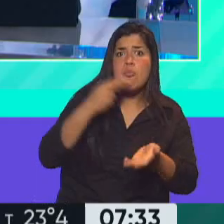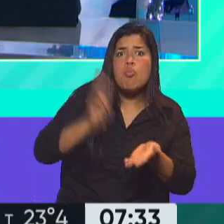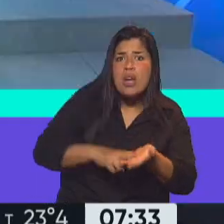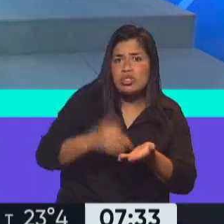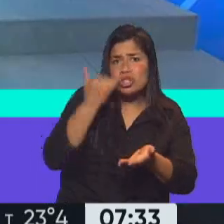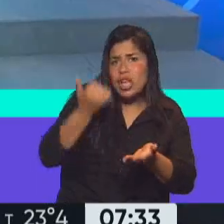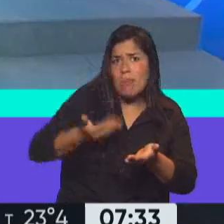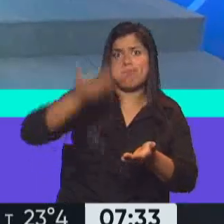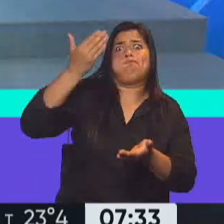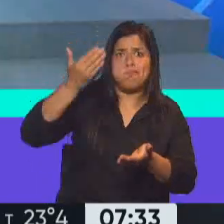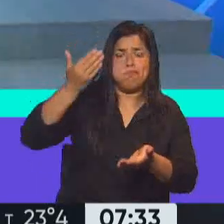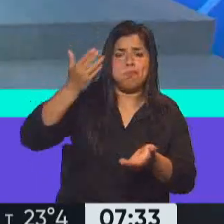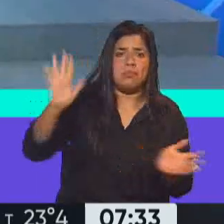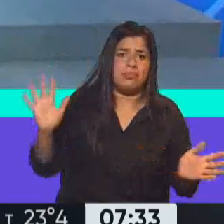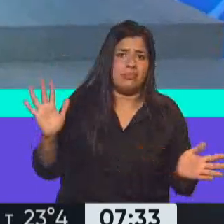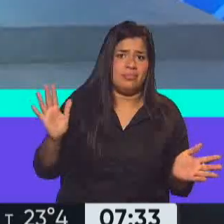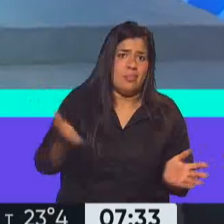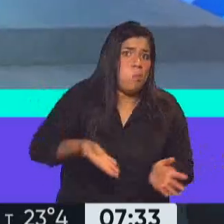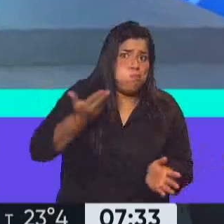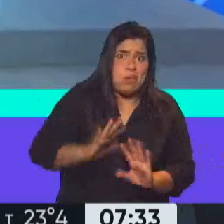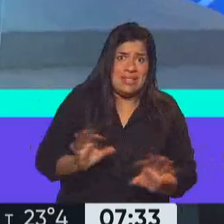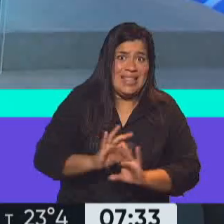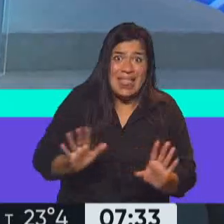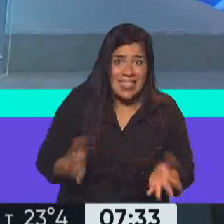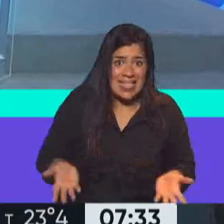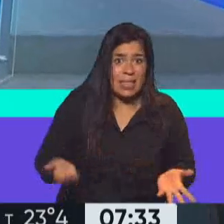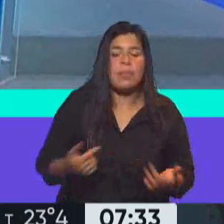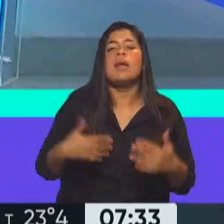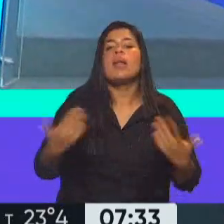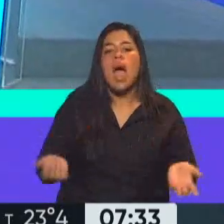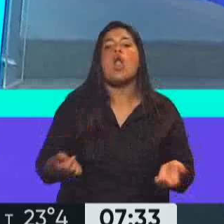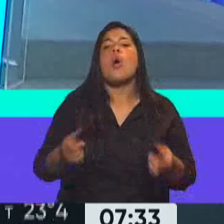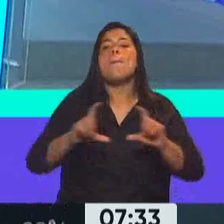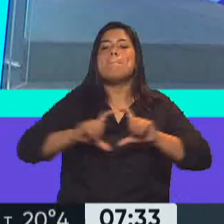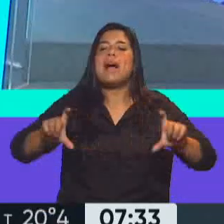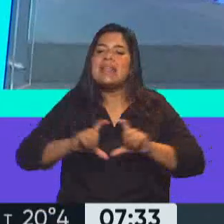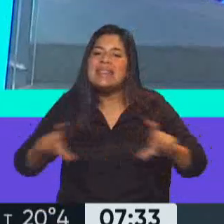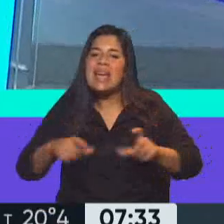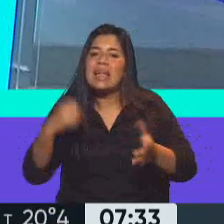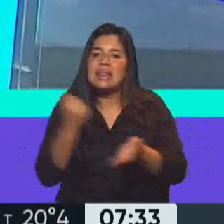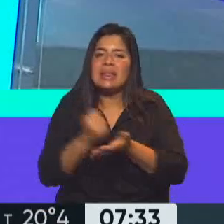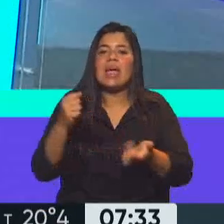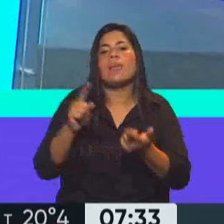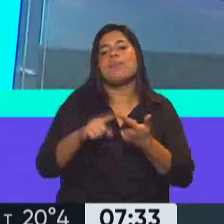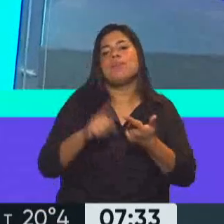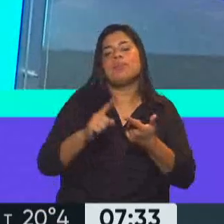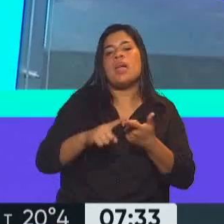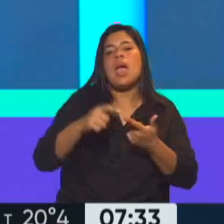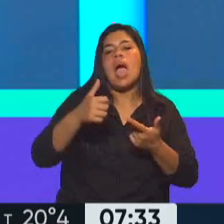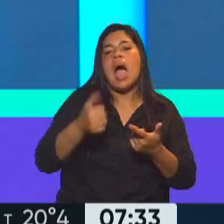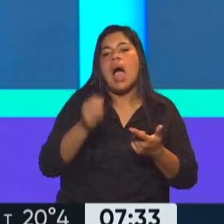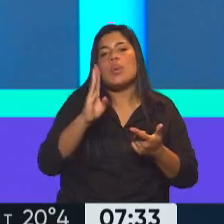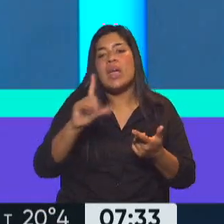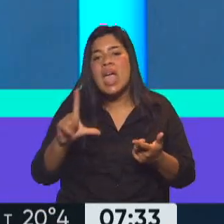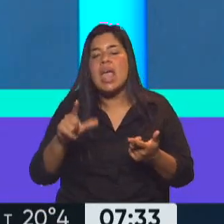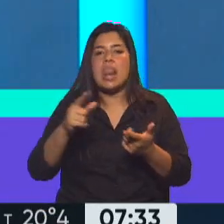consultar. Entonces, esto quiere decir que no habrá aumento, por ejemplo, ni de patentes, ni de ABL, ningún impuesto propio de la ciudad de Buenos Aires en el 2022. Debería